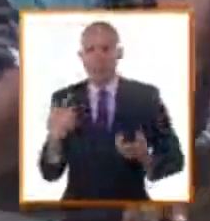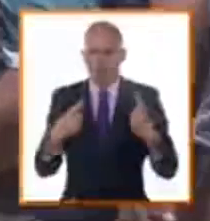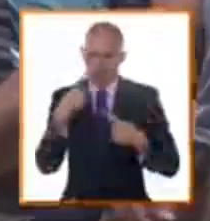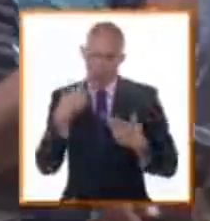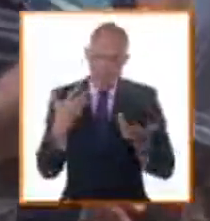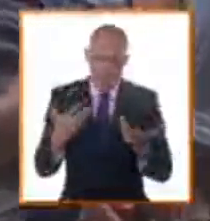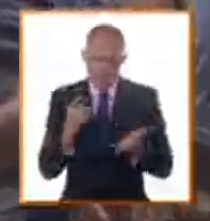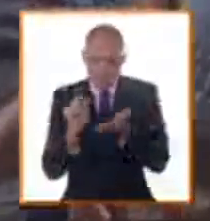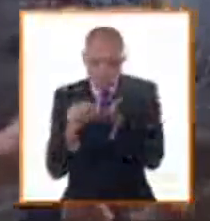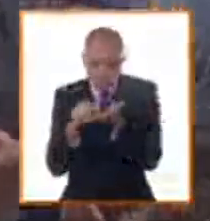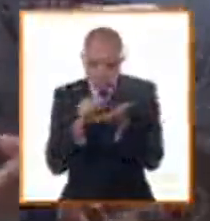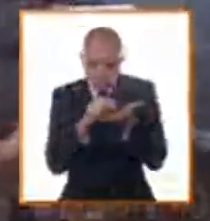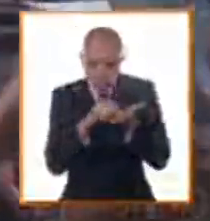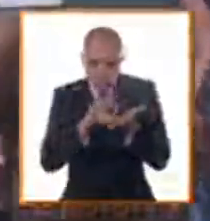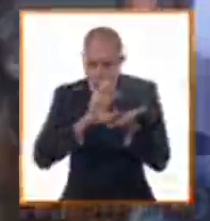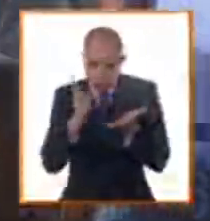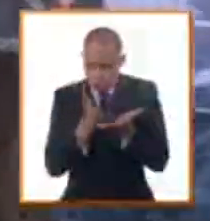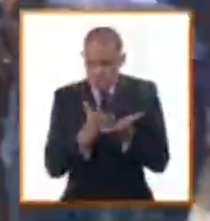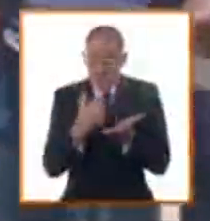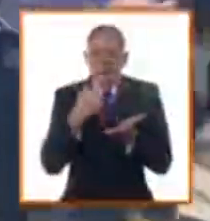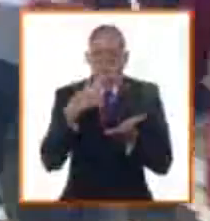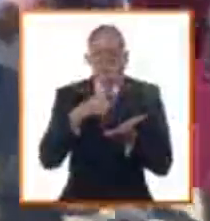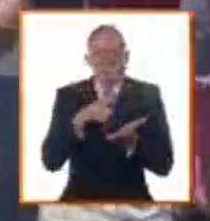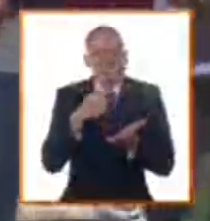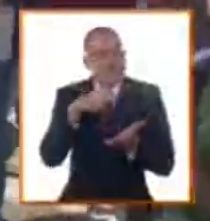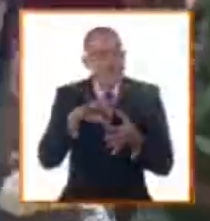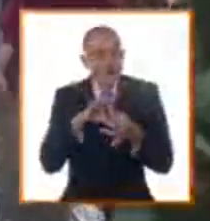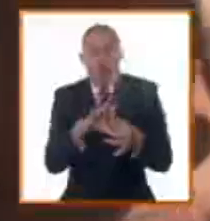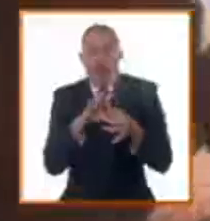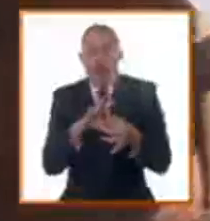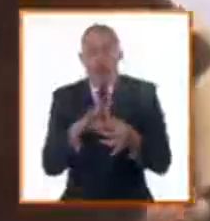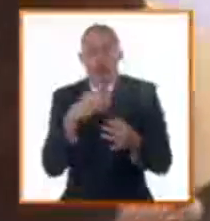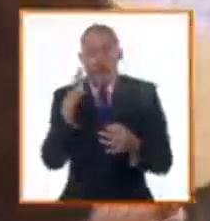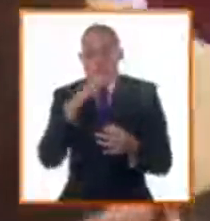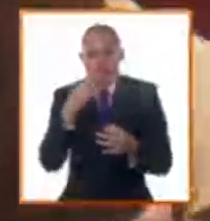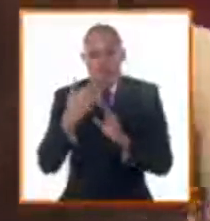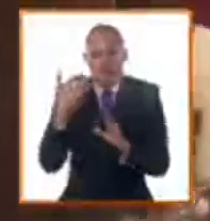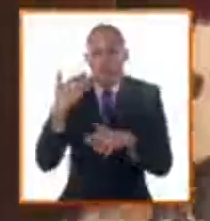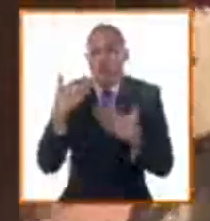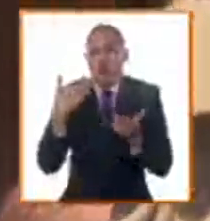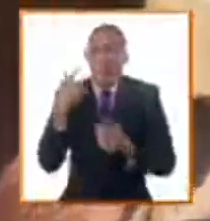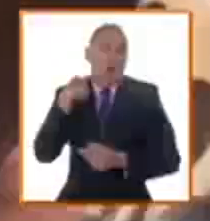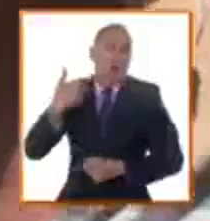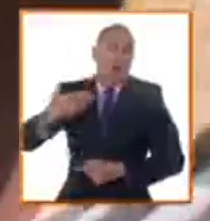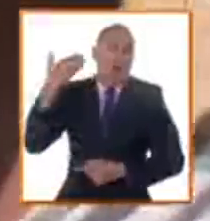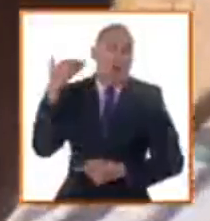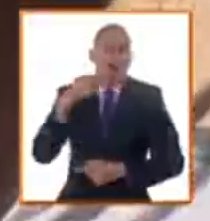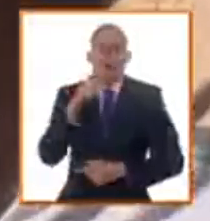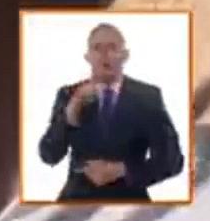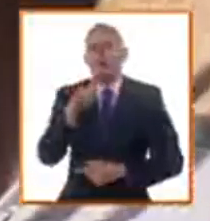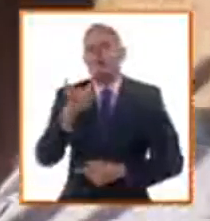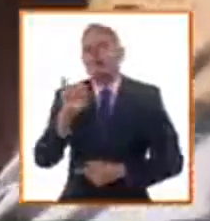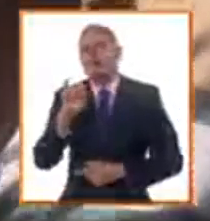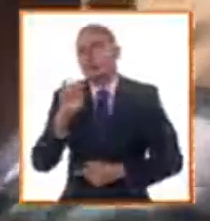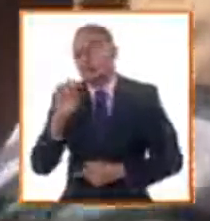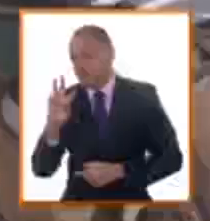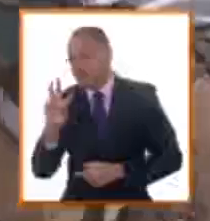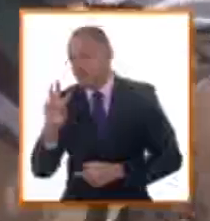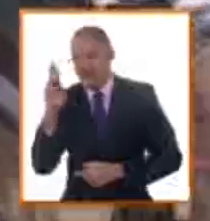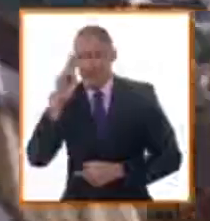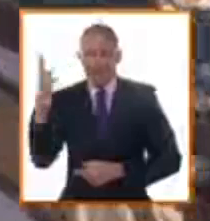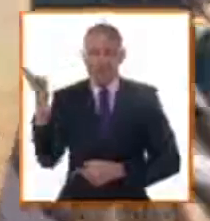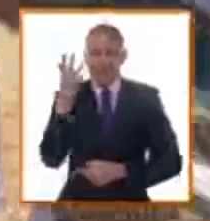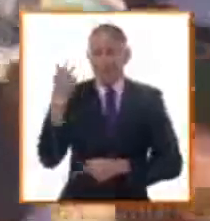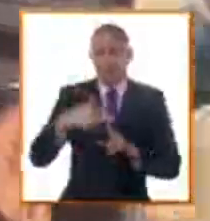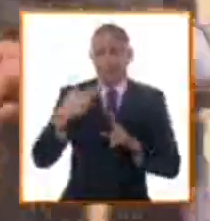solo tienen como antecedente el ciclón Flora de 1963, aseguran muchos. En cada encuentro se recabó a la solidaridad,